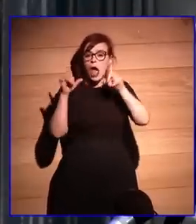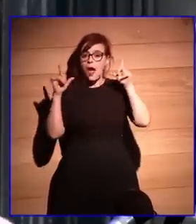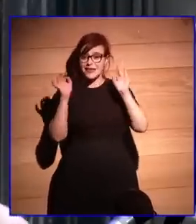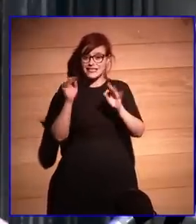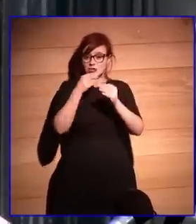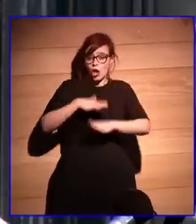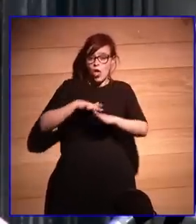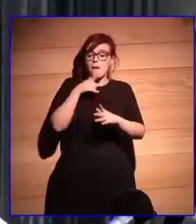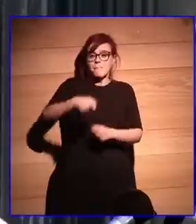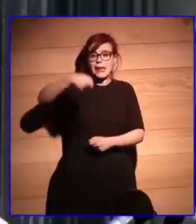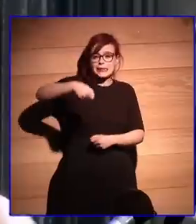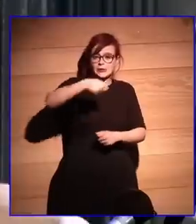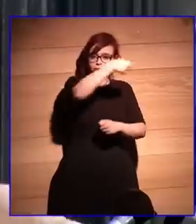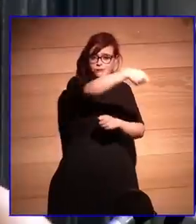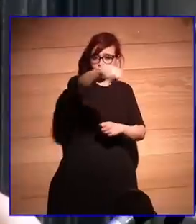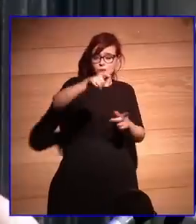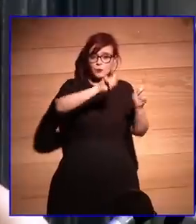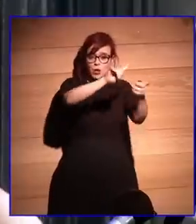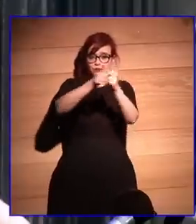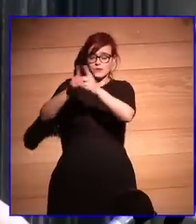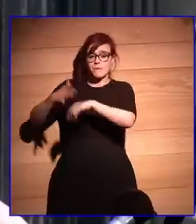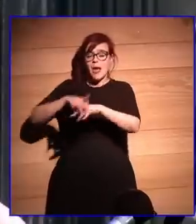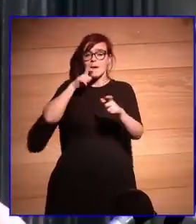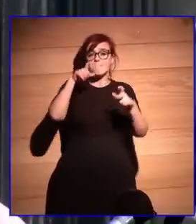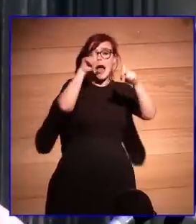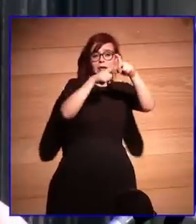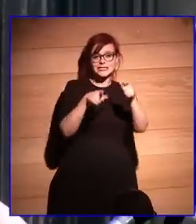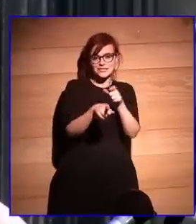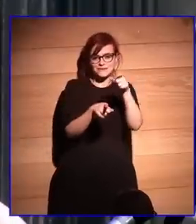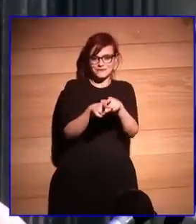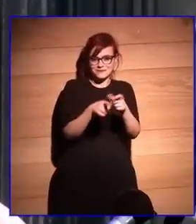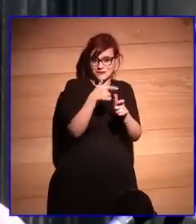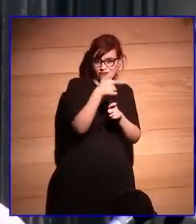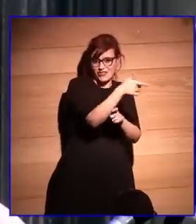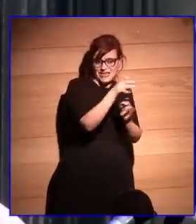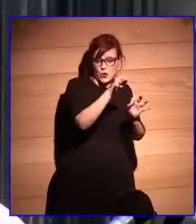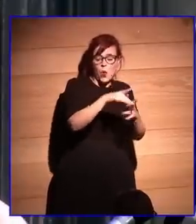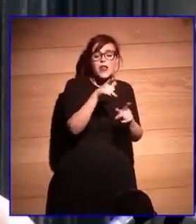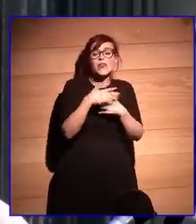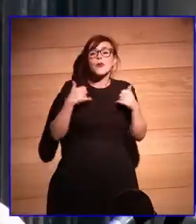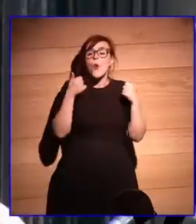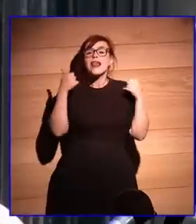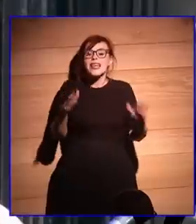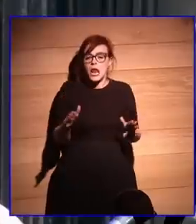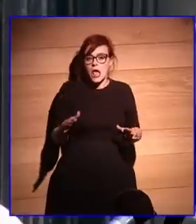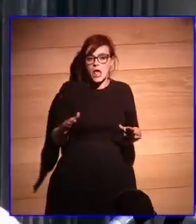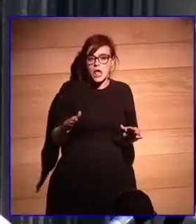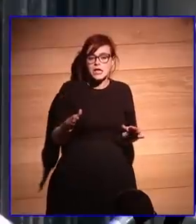largo de la historia ese maletín. Van cambiando las balas. Y les dicen que a cualquiera que se mate con una